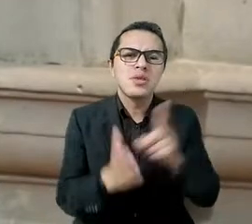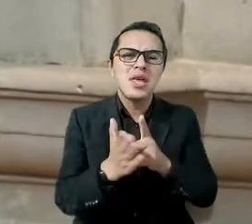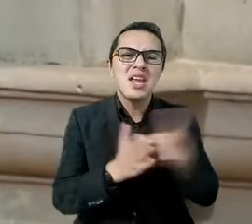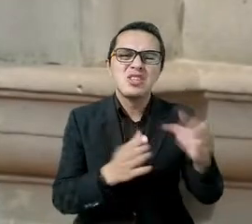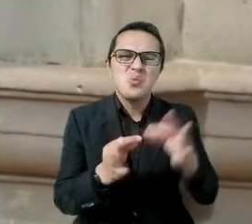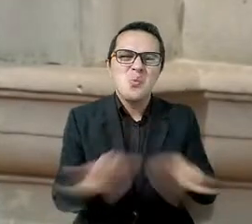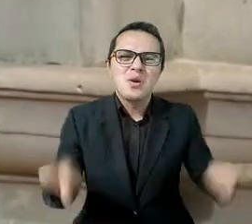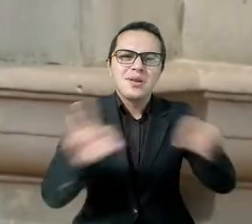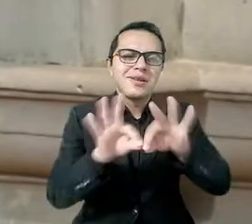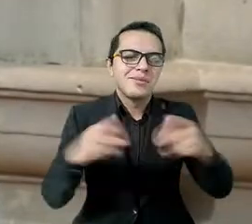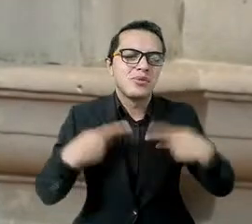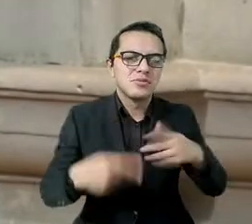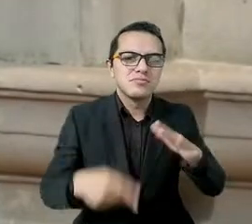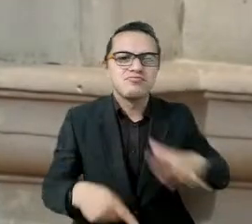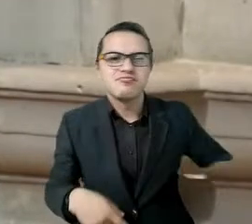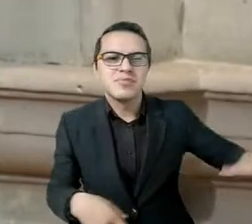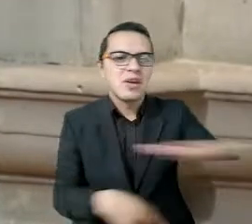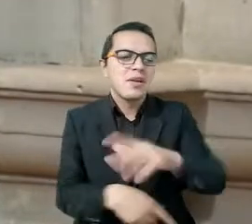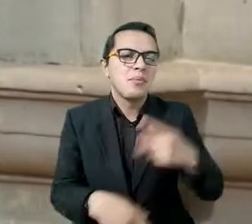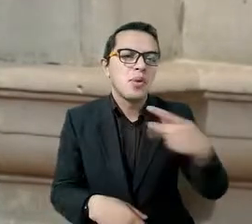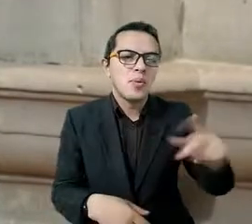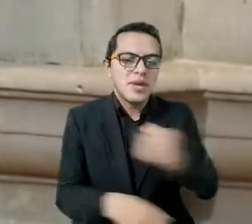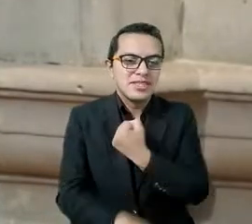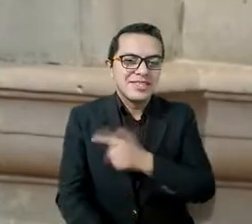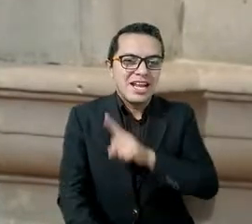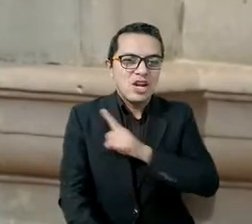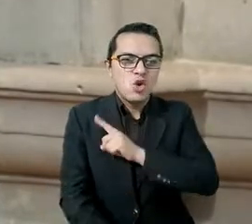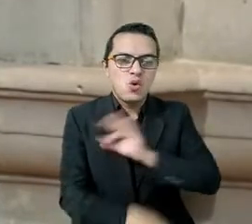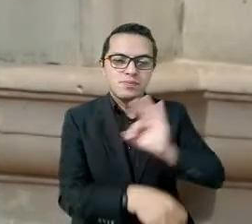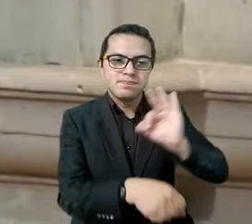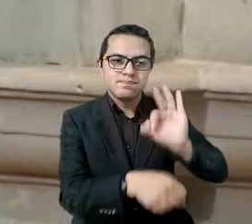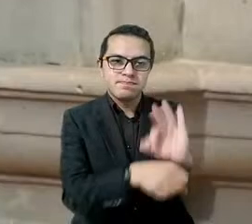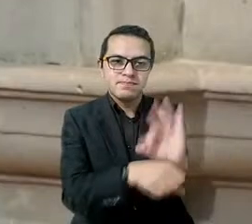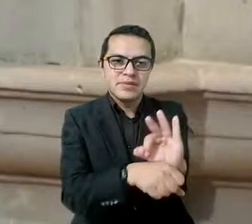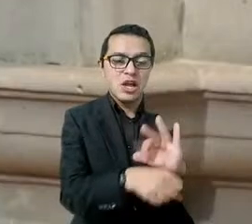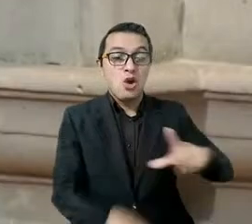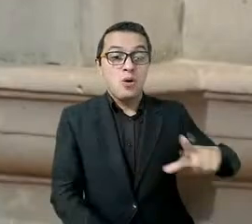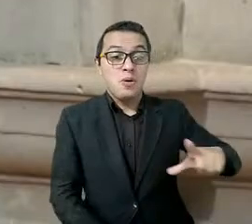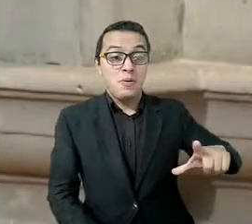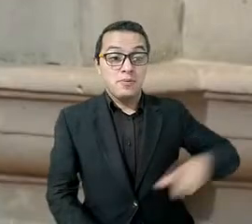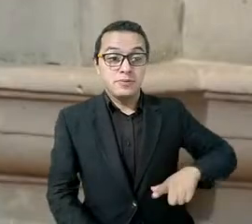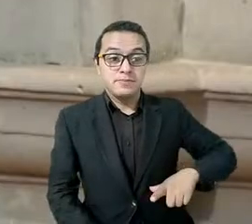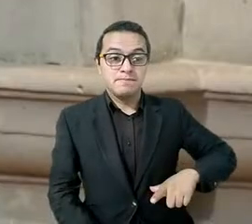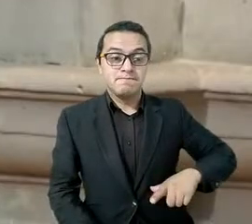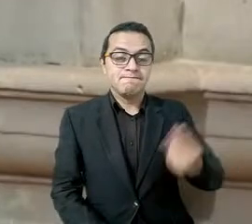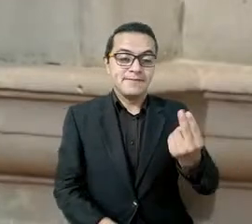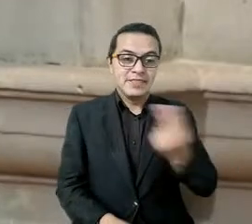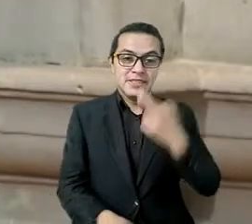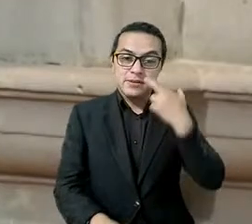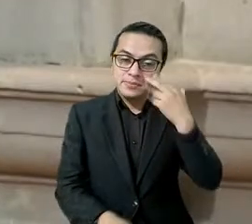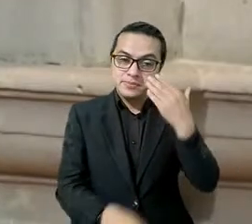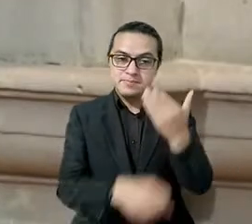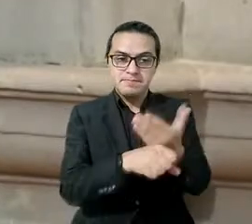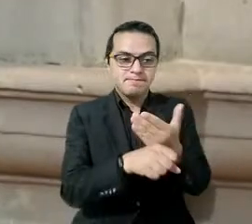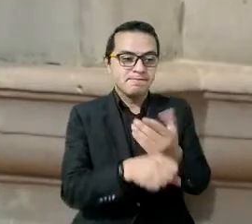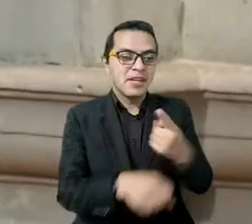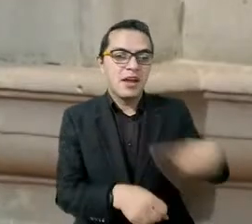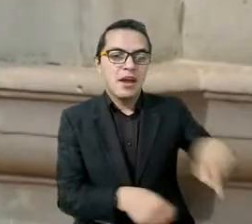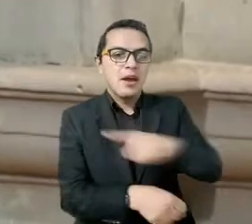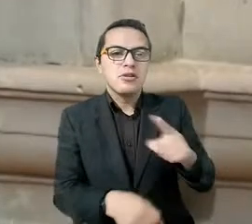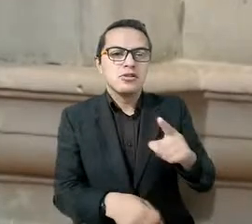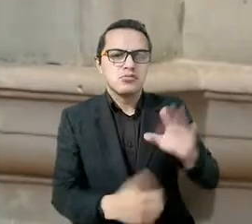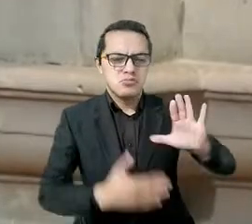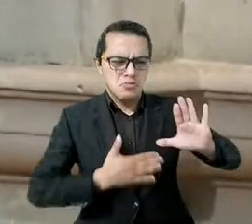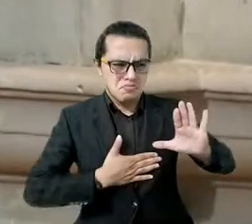la protección de la salud, por lo que el gobierno debe asumir la responsabilidad de garantizarlo.